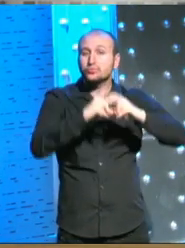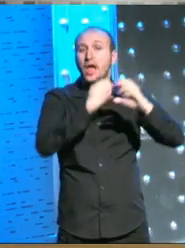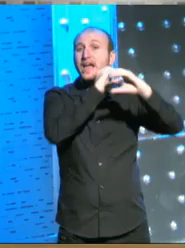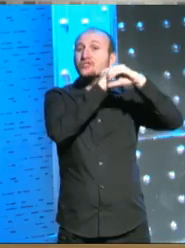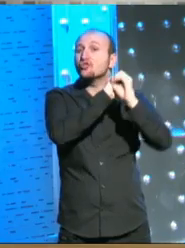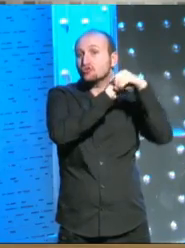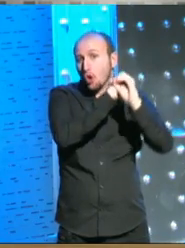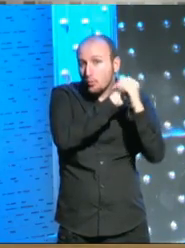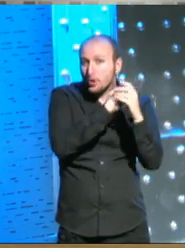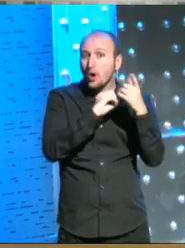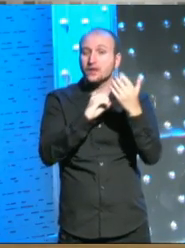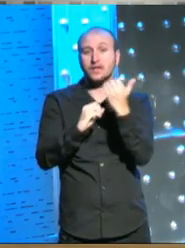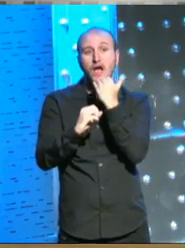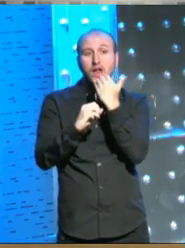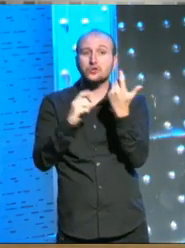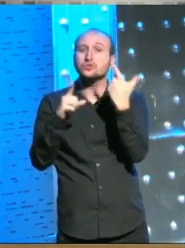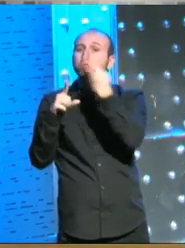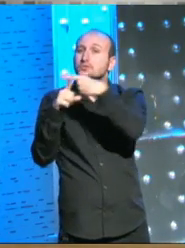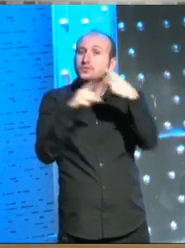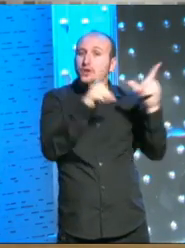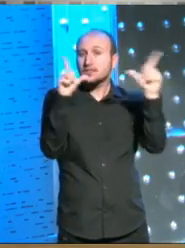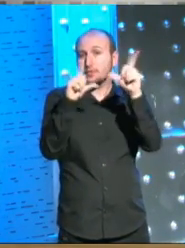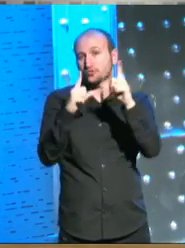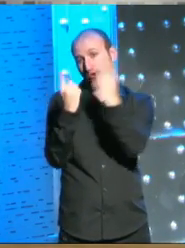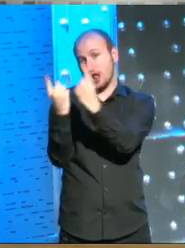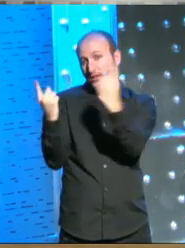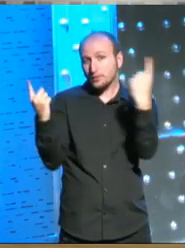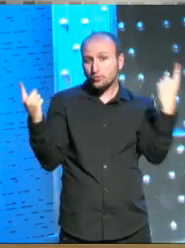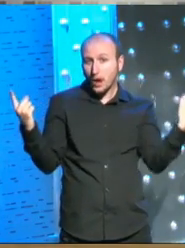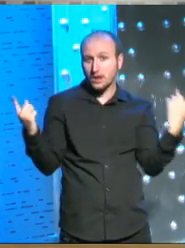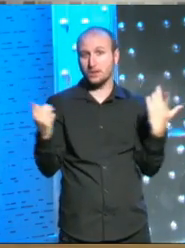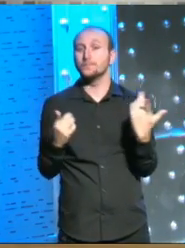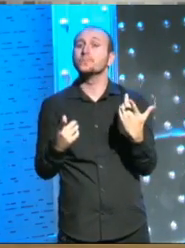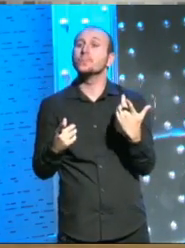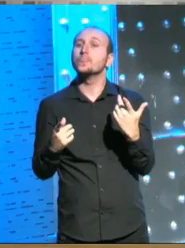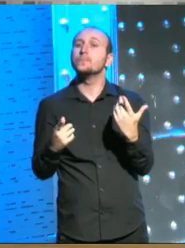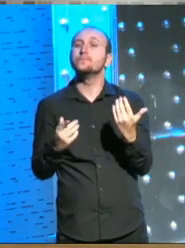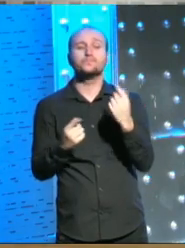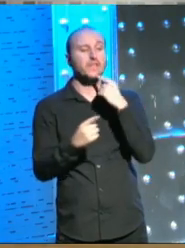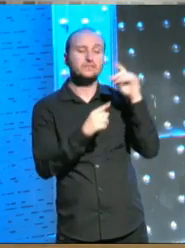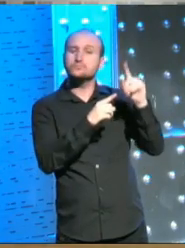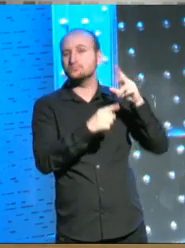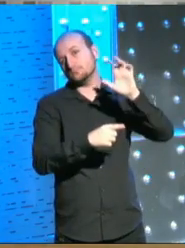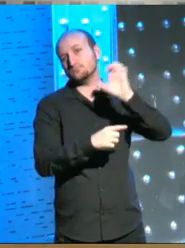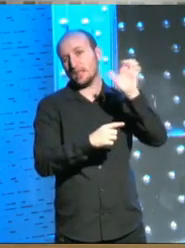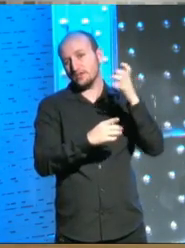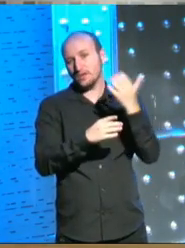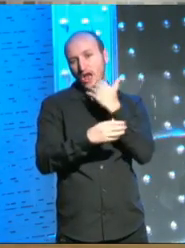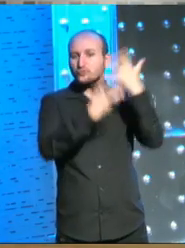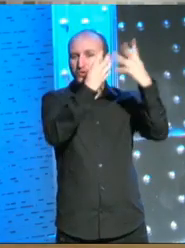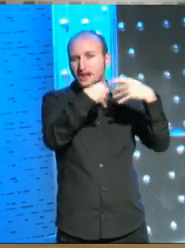El kinetoscopio era un aparato de visión individual, que uno echaba una moneda, era un